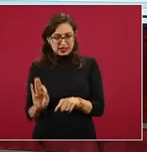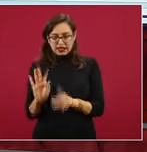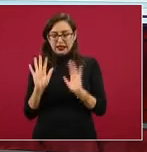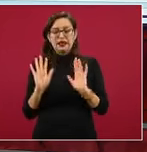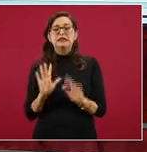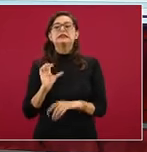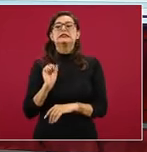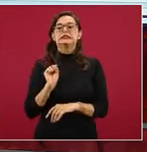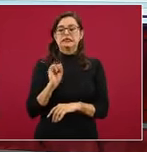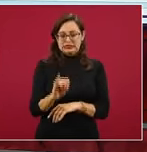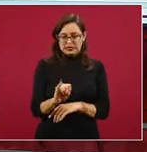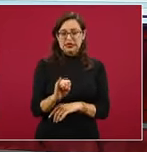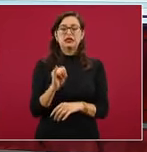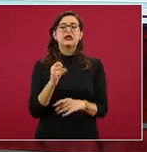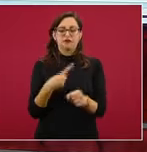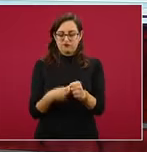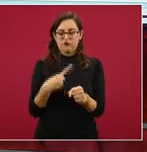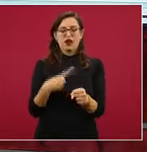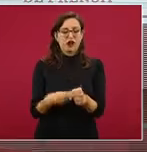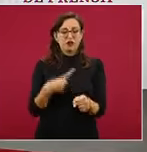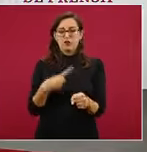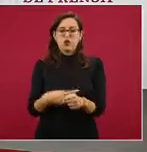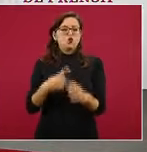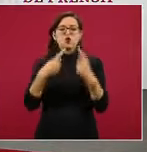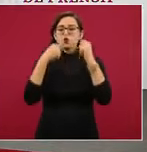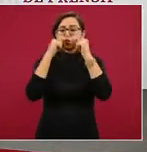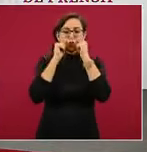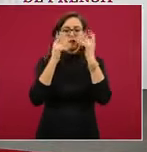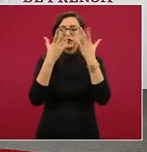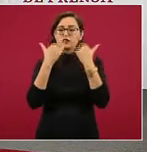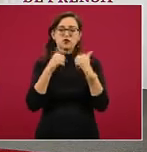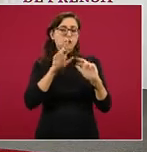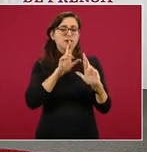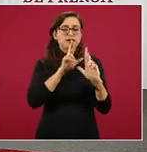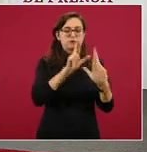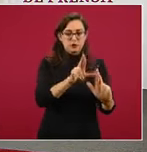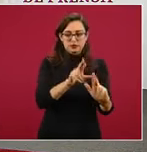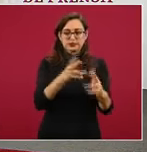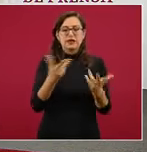y también se definirán, en caso de que aquí sea un